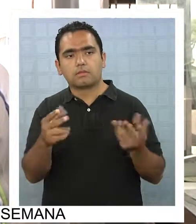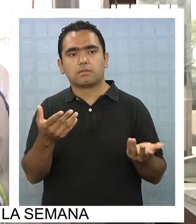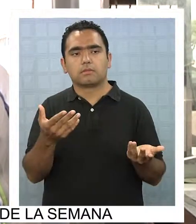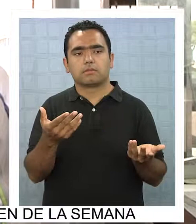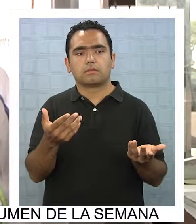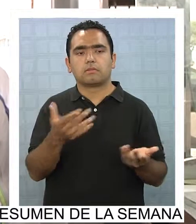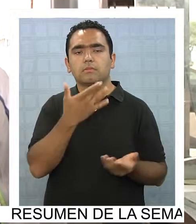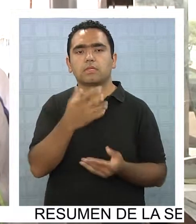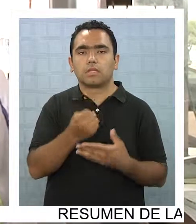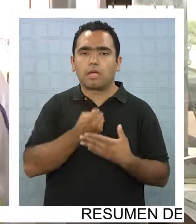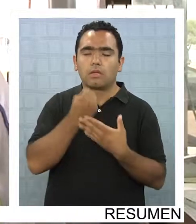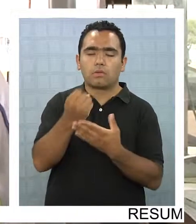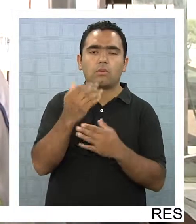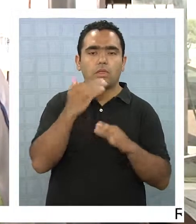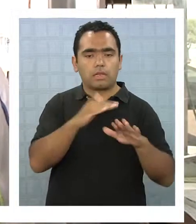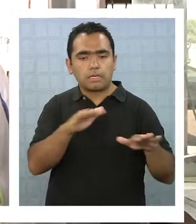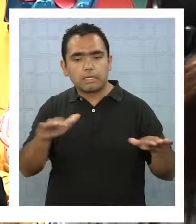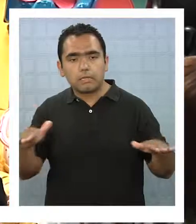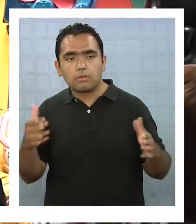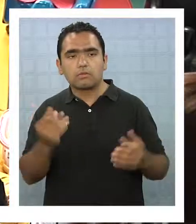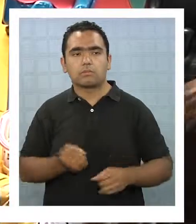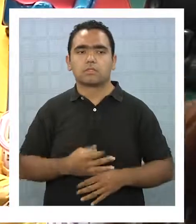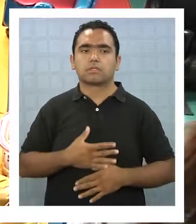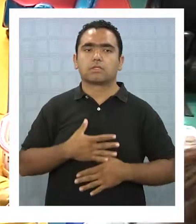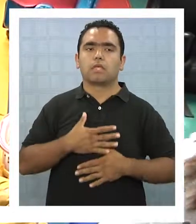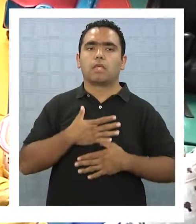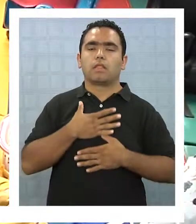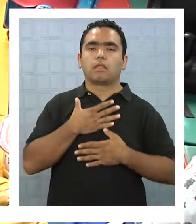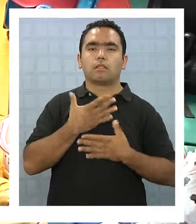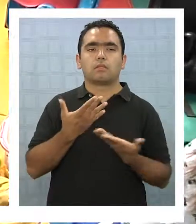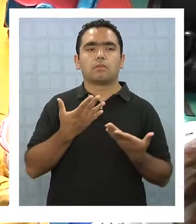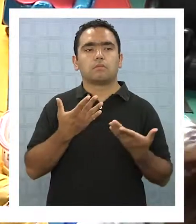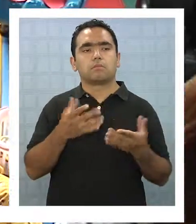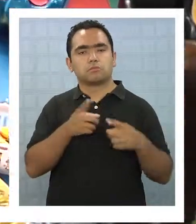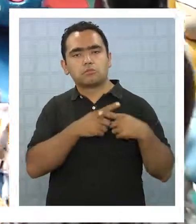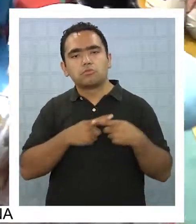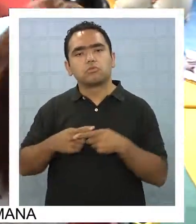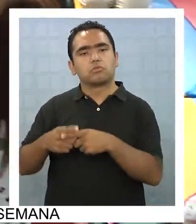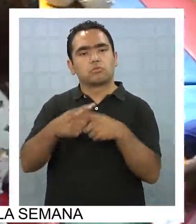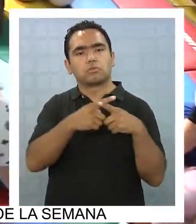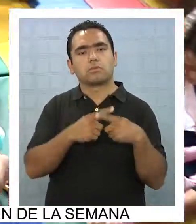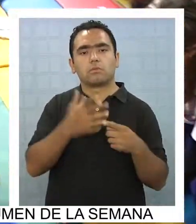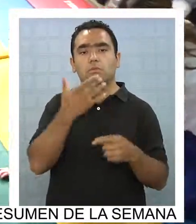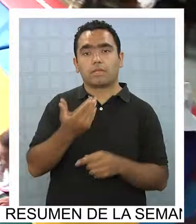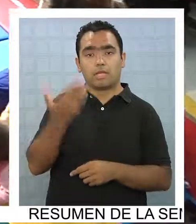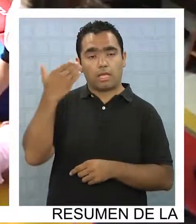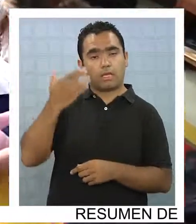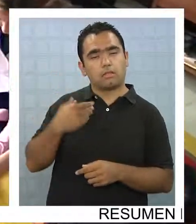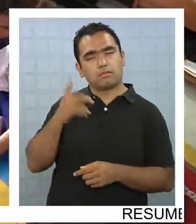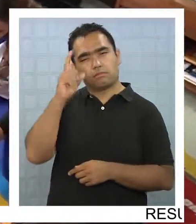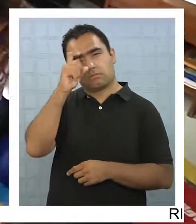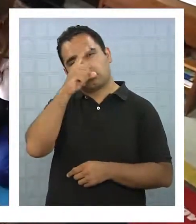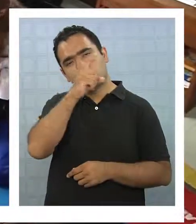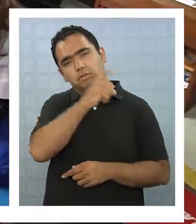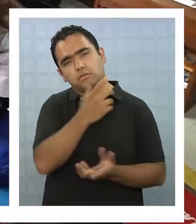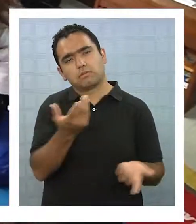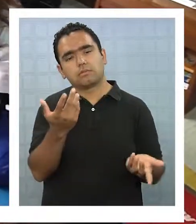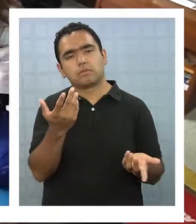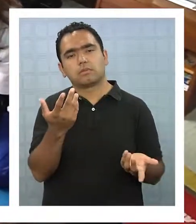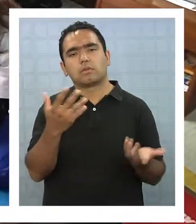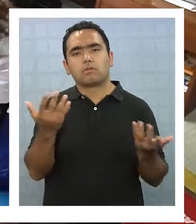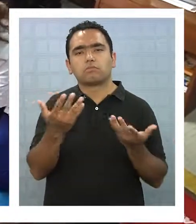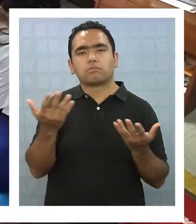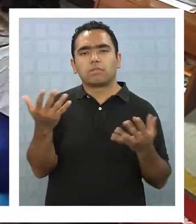ayudan a los niños a sentirse parte de la sociedad, porque a muchos al principio les cuesta como